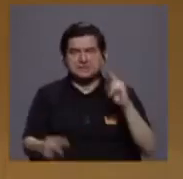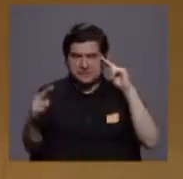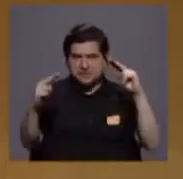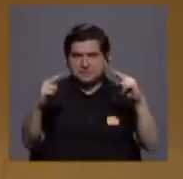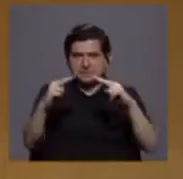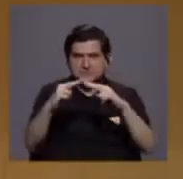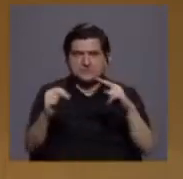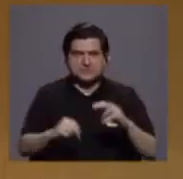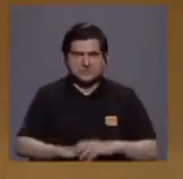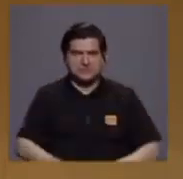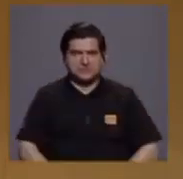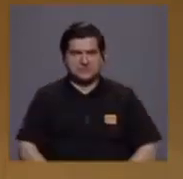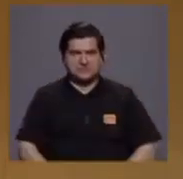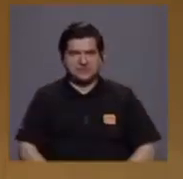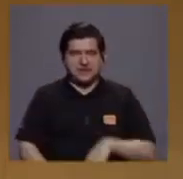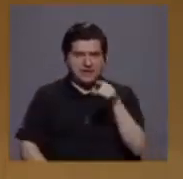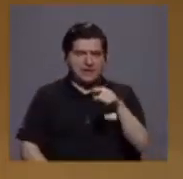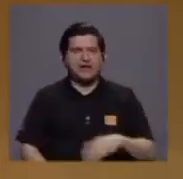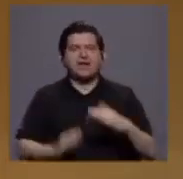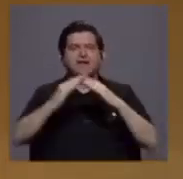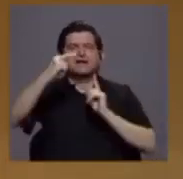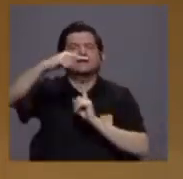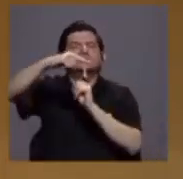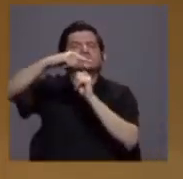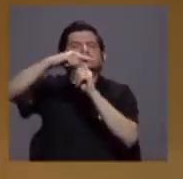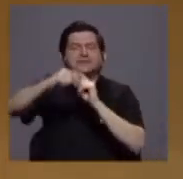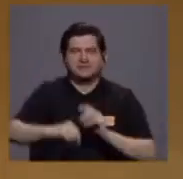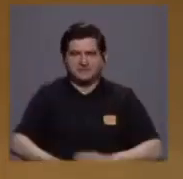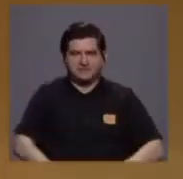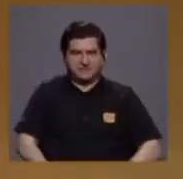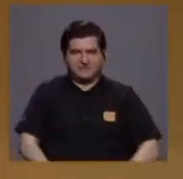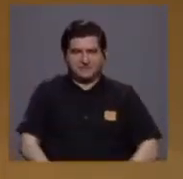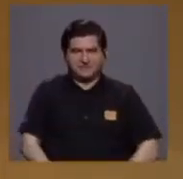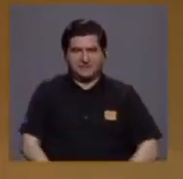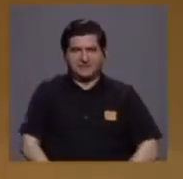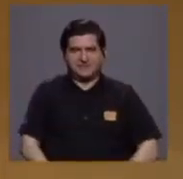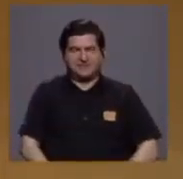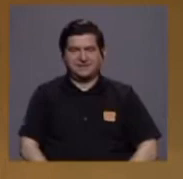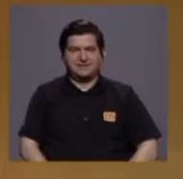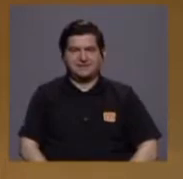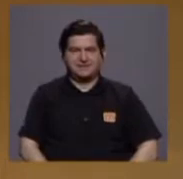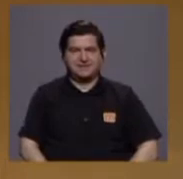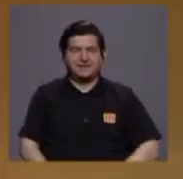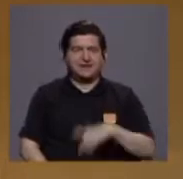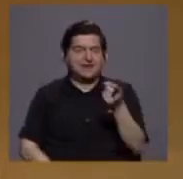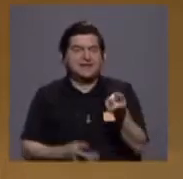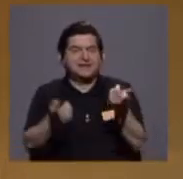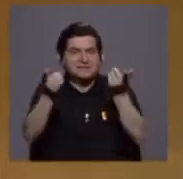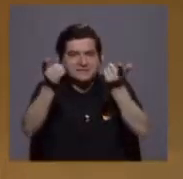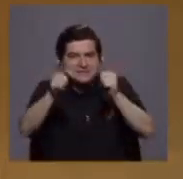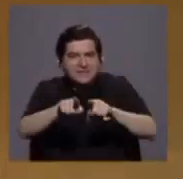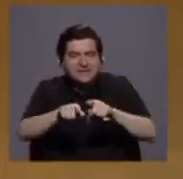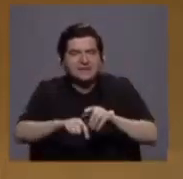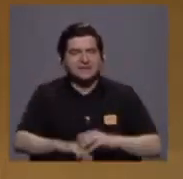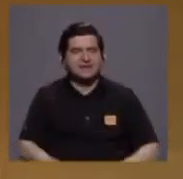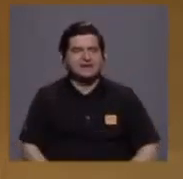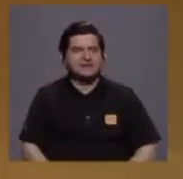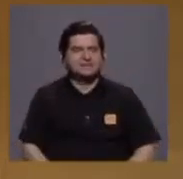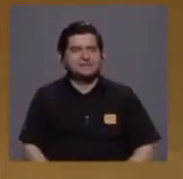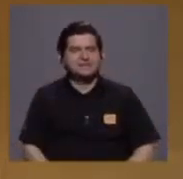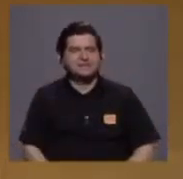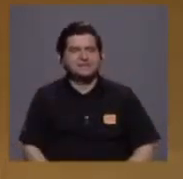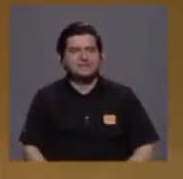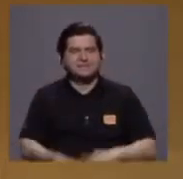conocer esa iglesia es el churrigueresco